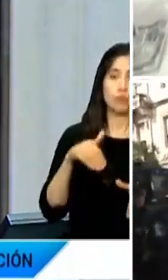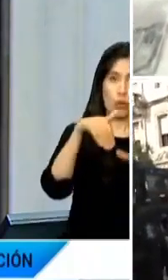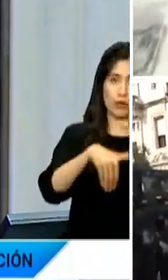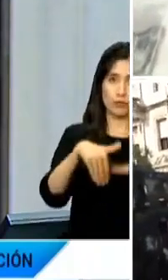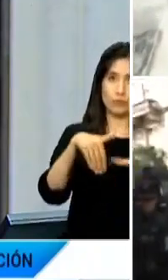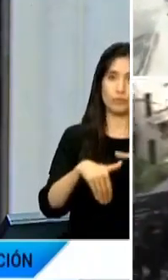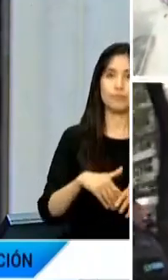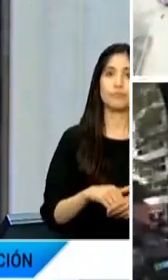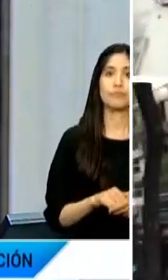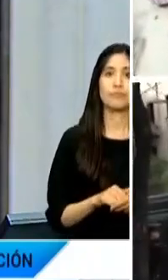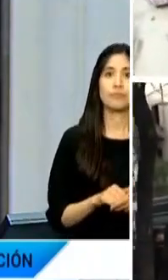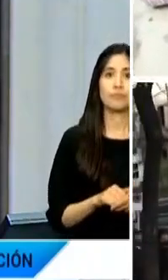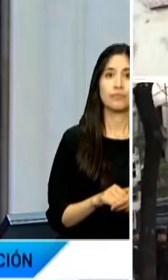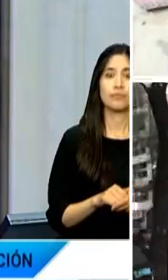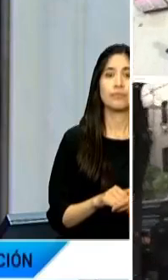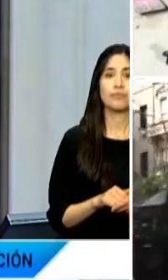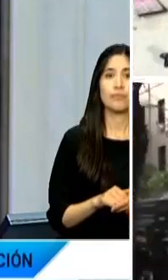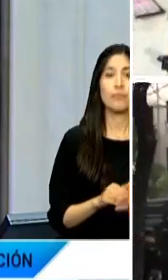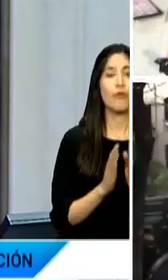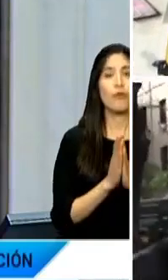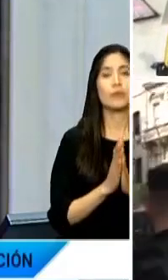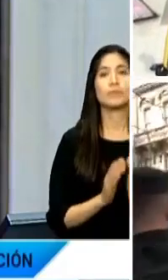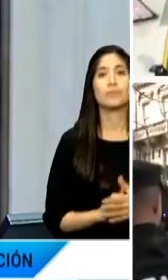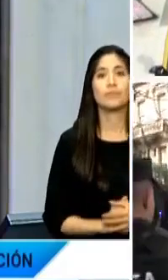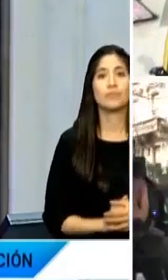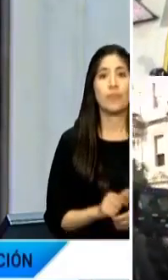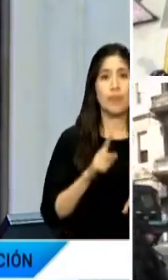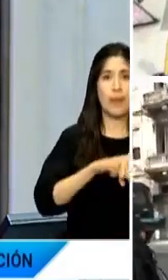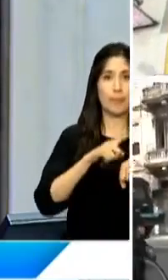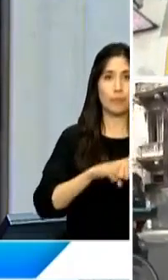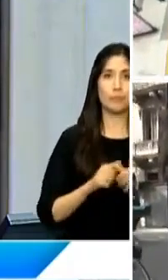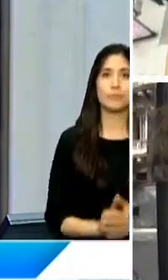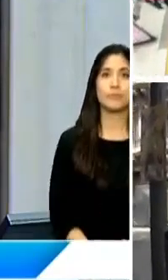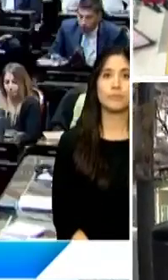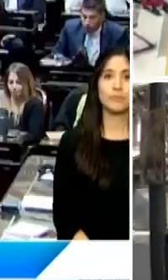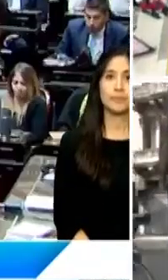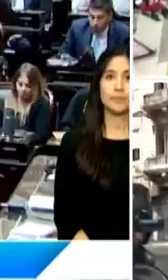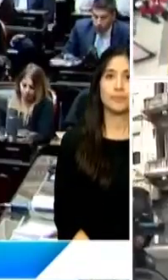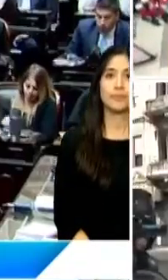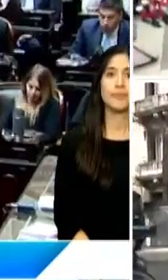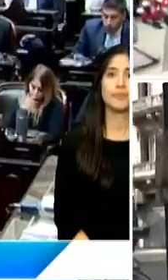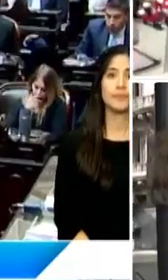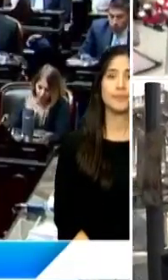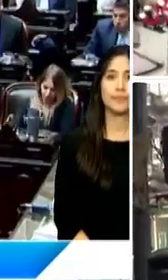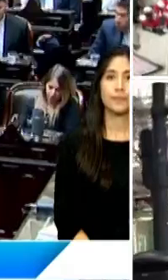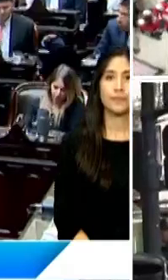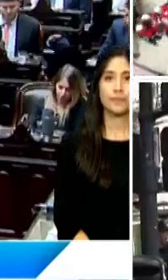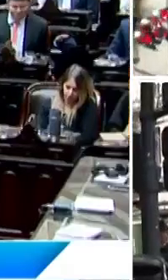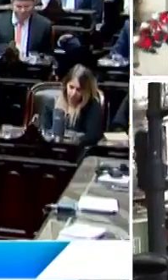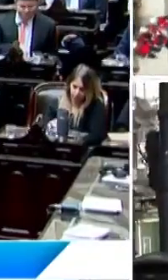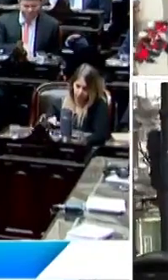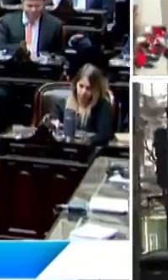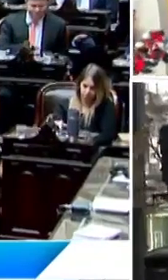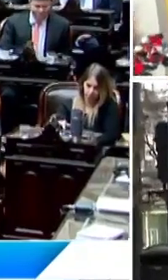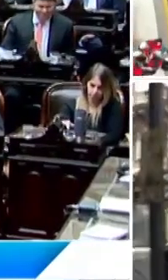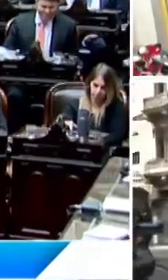emitir su voto. Identifíquense, por favor, se vota, tiempo. Mira, momento de apretar un botón,